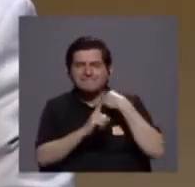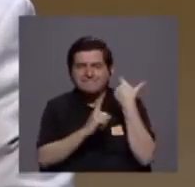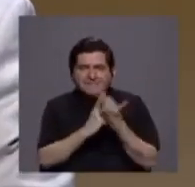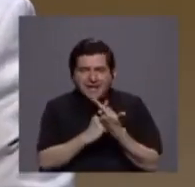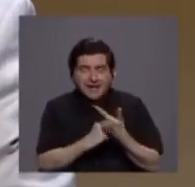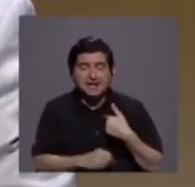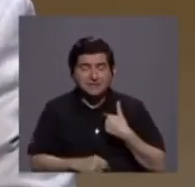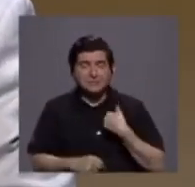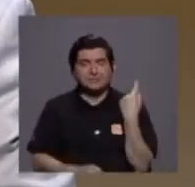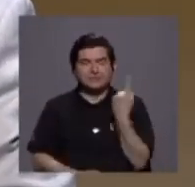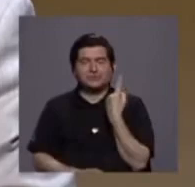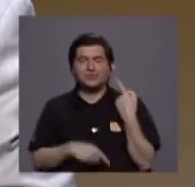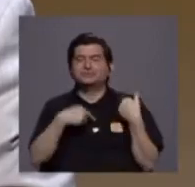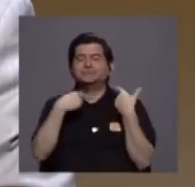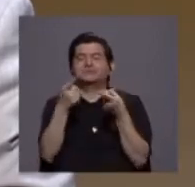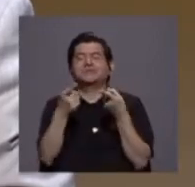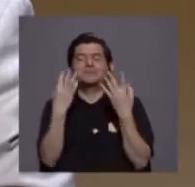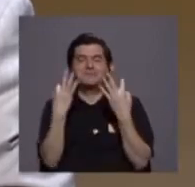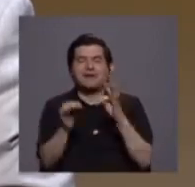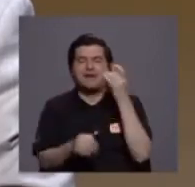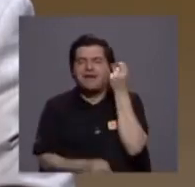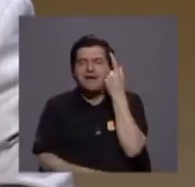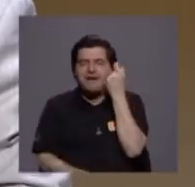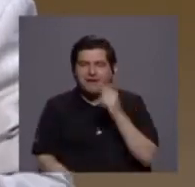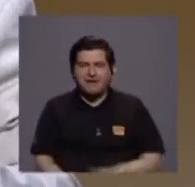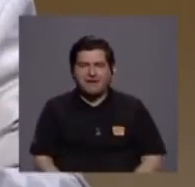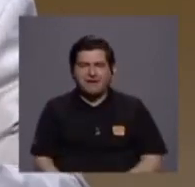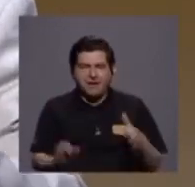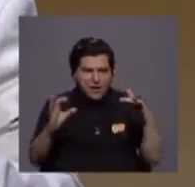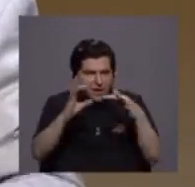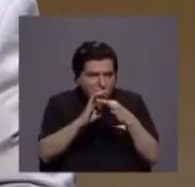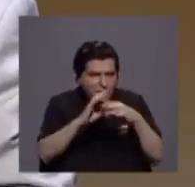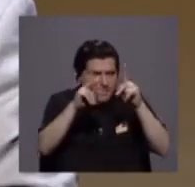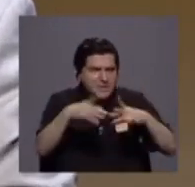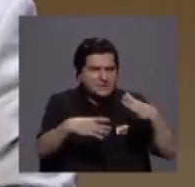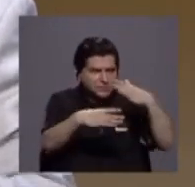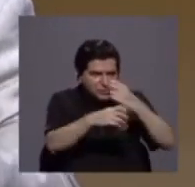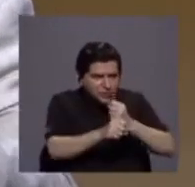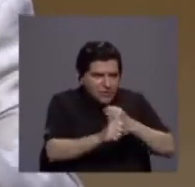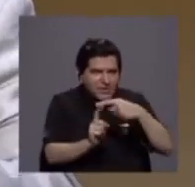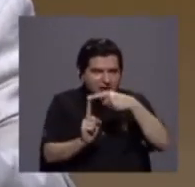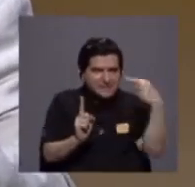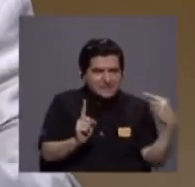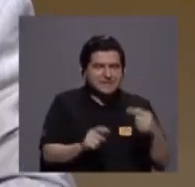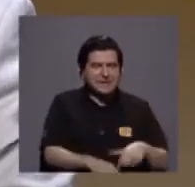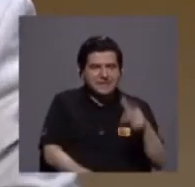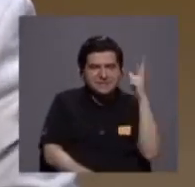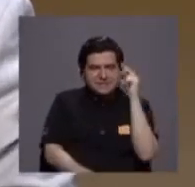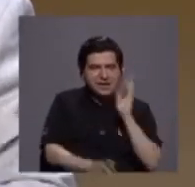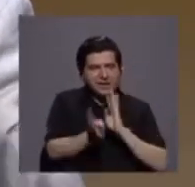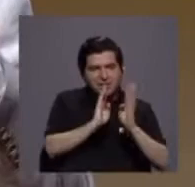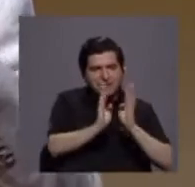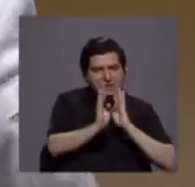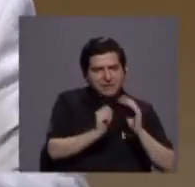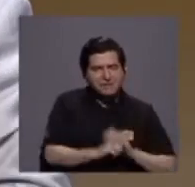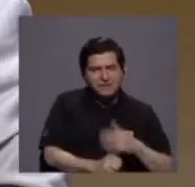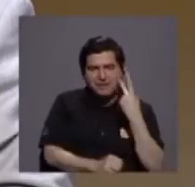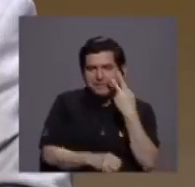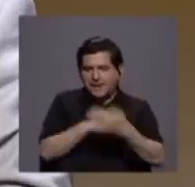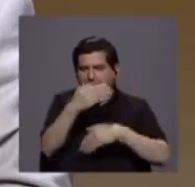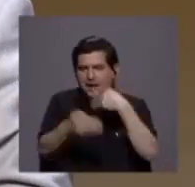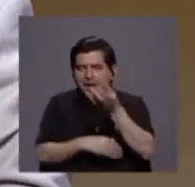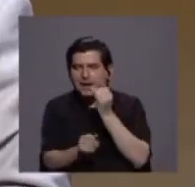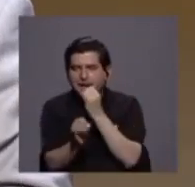donde voy y trato de entender cómo está coordinado lo que las personas hacemos a partir de escucharles conversar, a partir de ver los